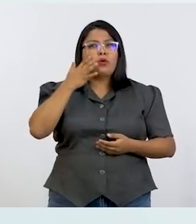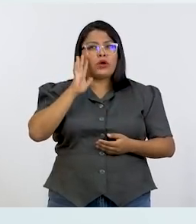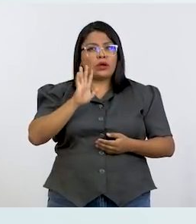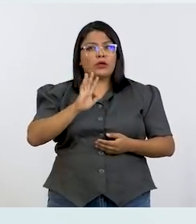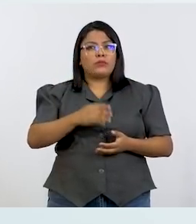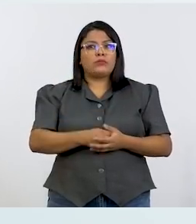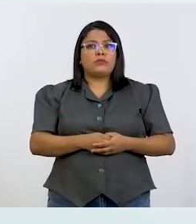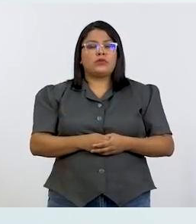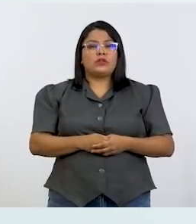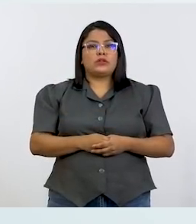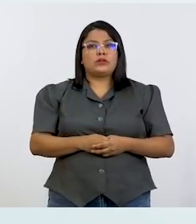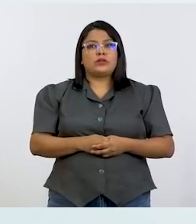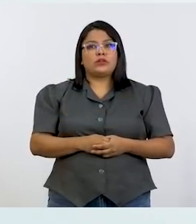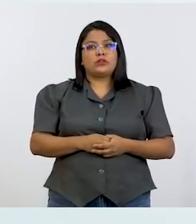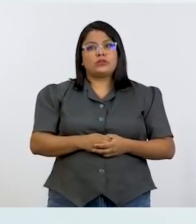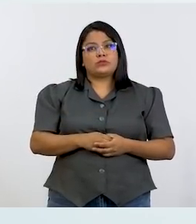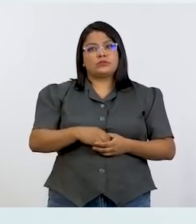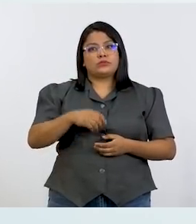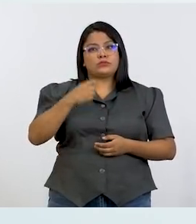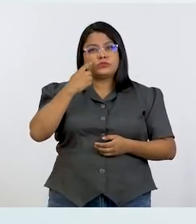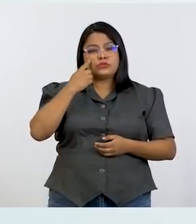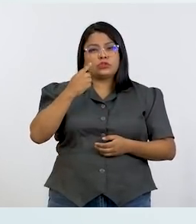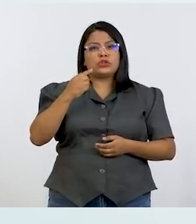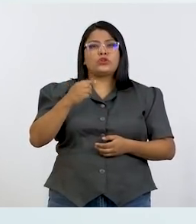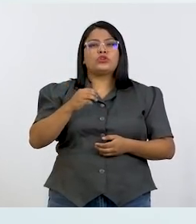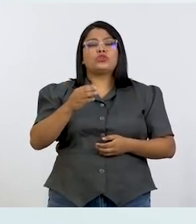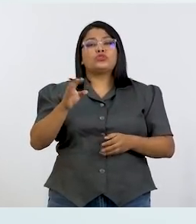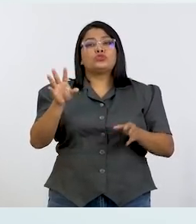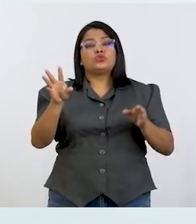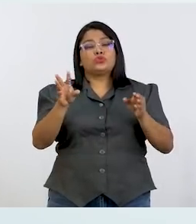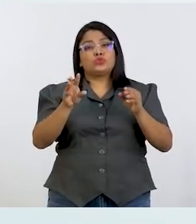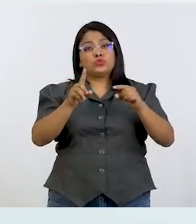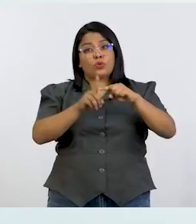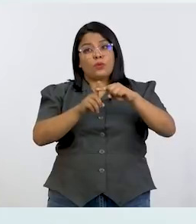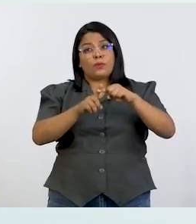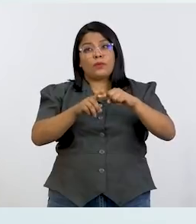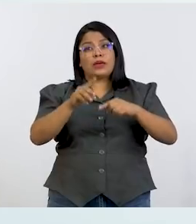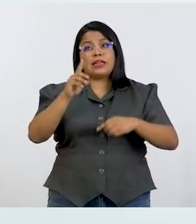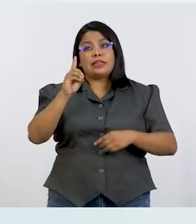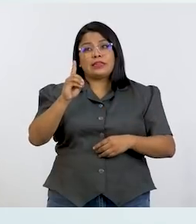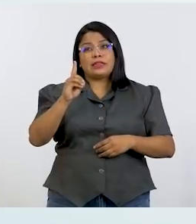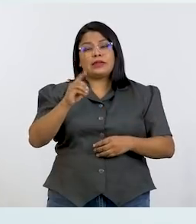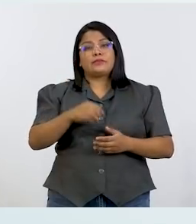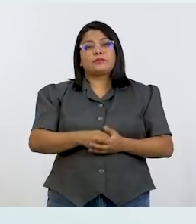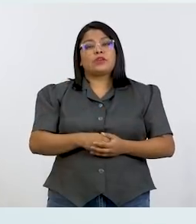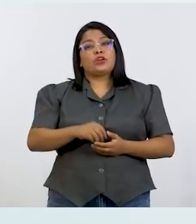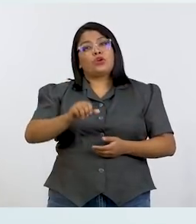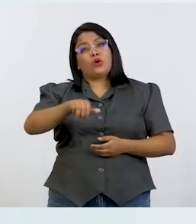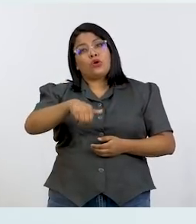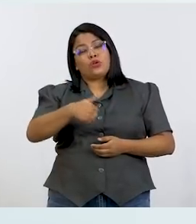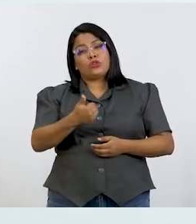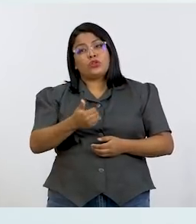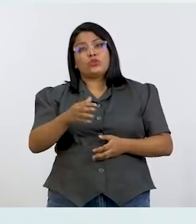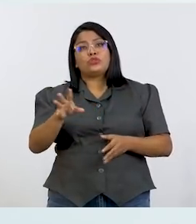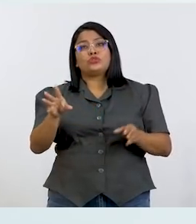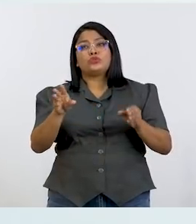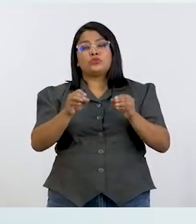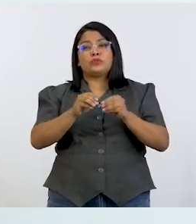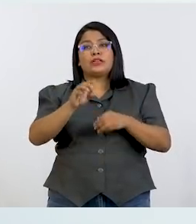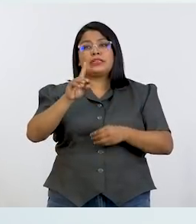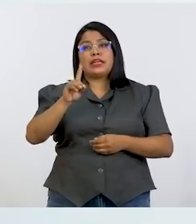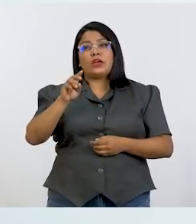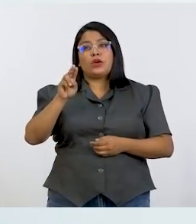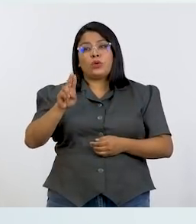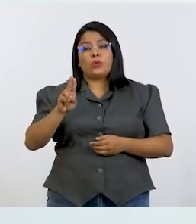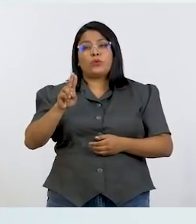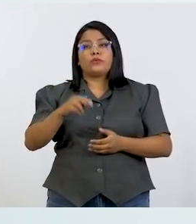También se trabajan con algunos casos particulares como lo son la suma de decenas a números de 2 cifras. Y